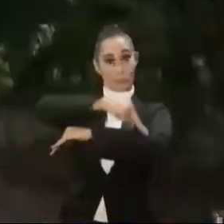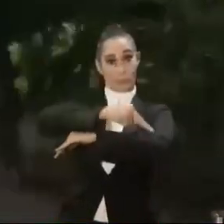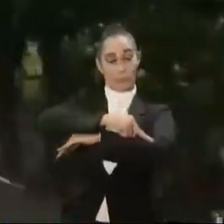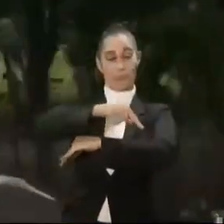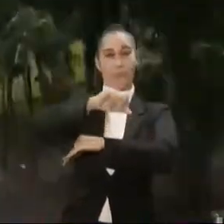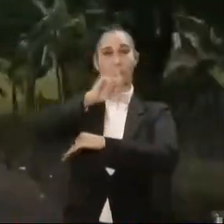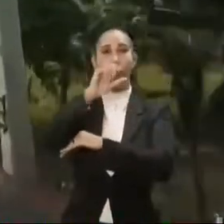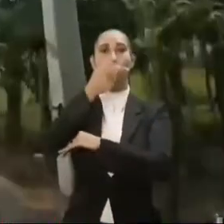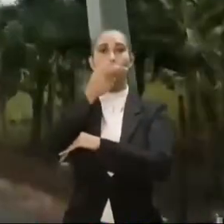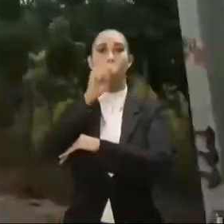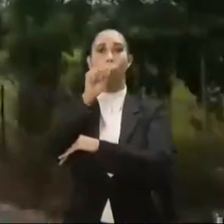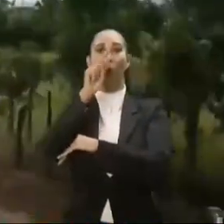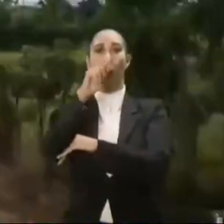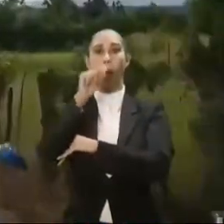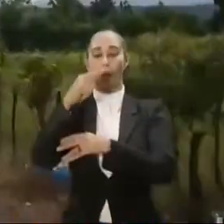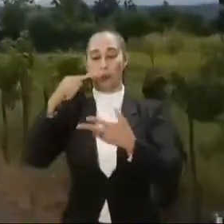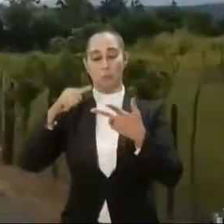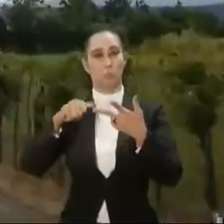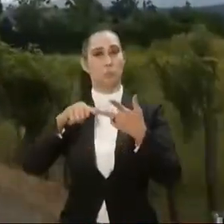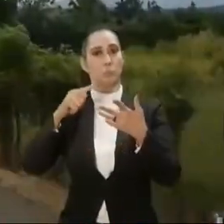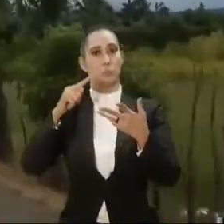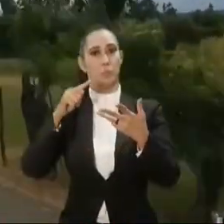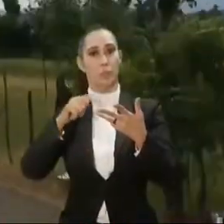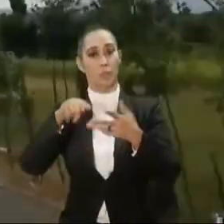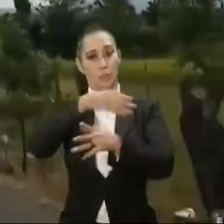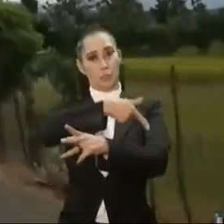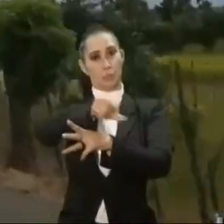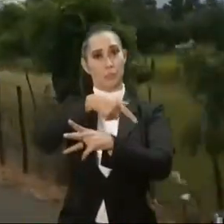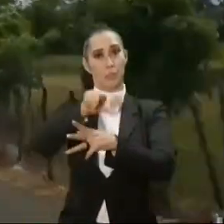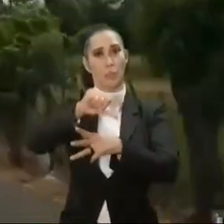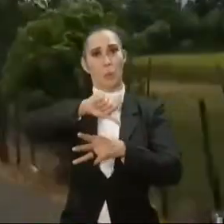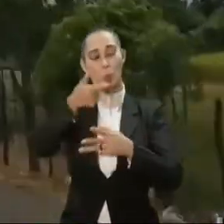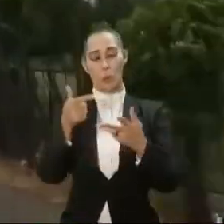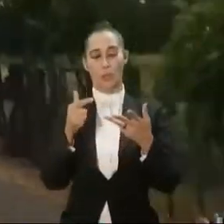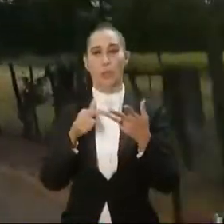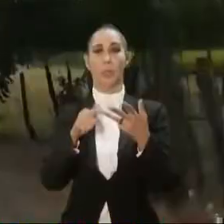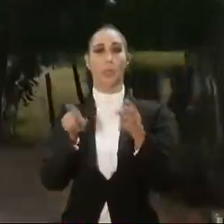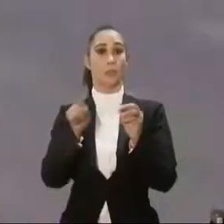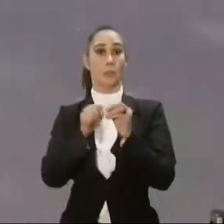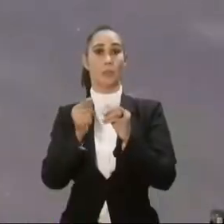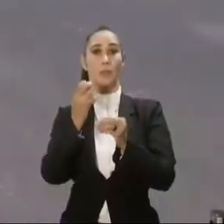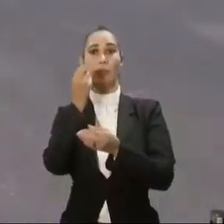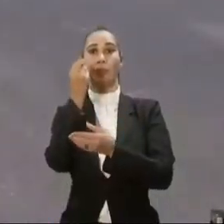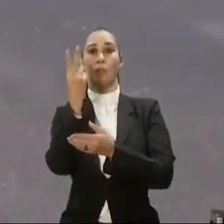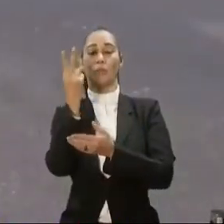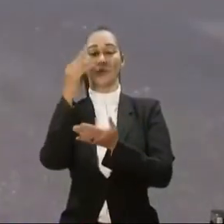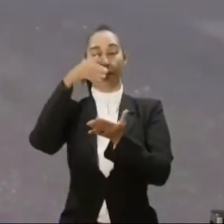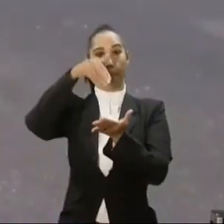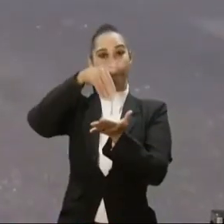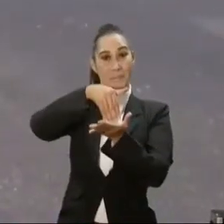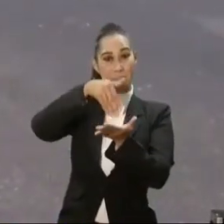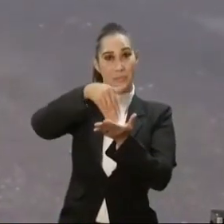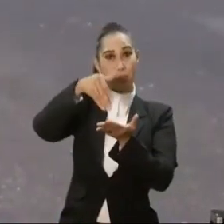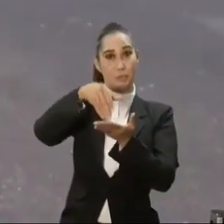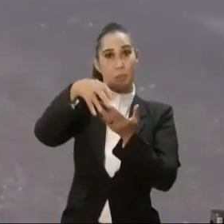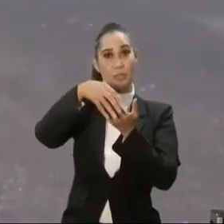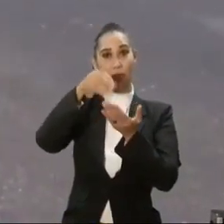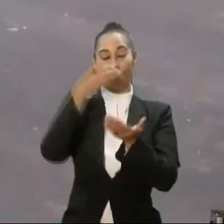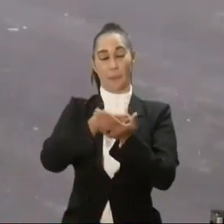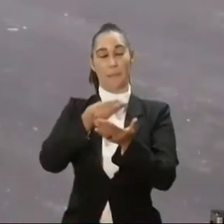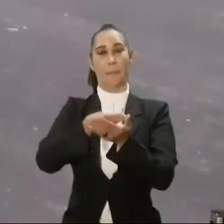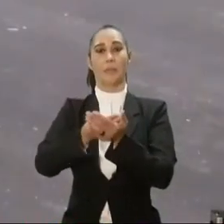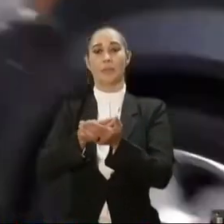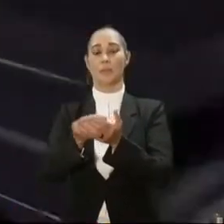iguamo en la carretera hato mayor hierbabuena y además hemos invertido casi doce mil millones de pesos para la construcción de